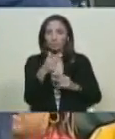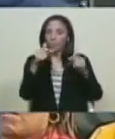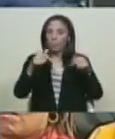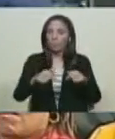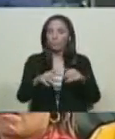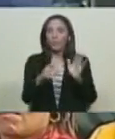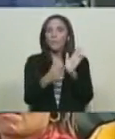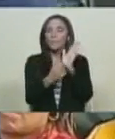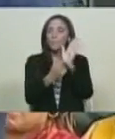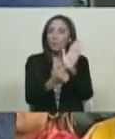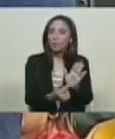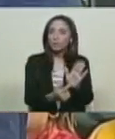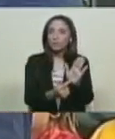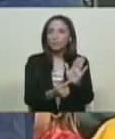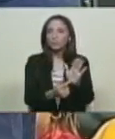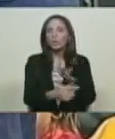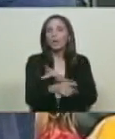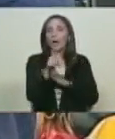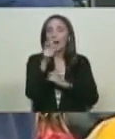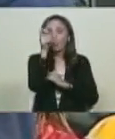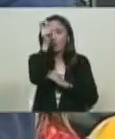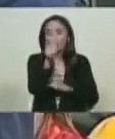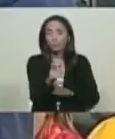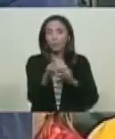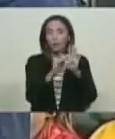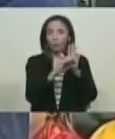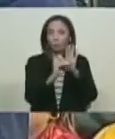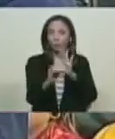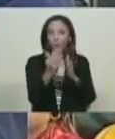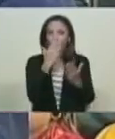está unos constituyentes